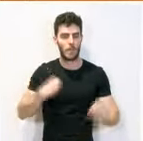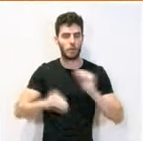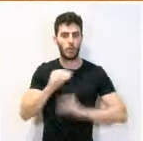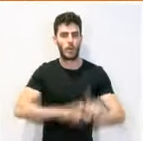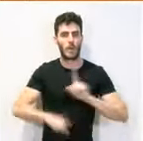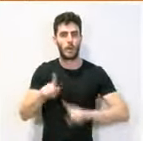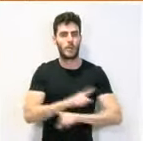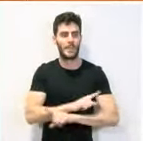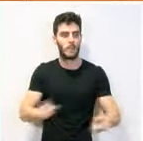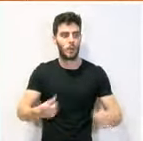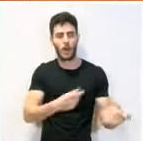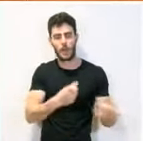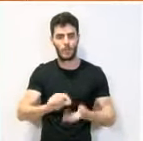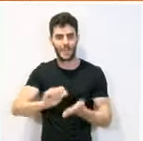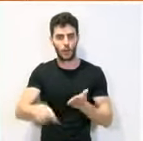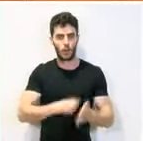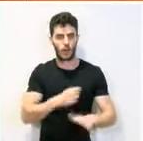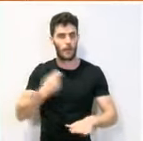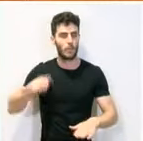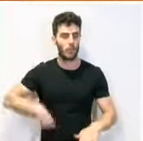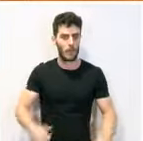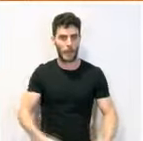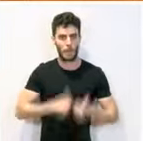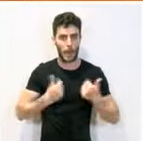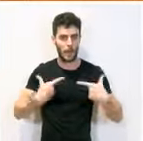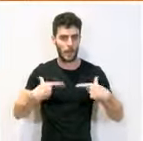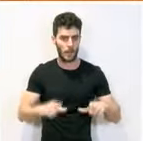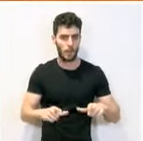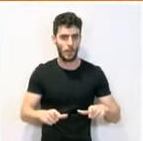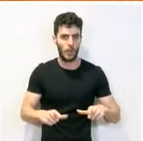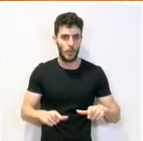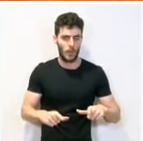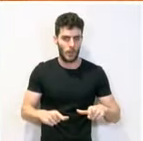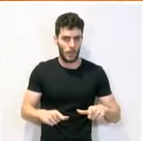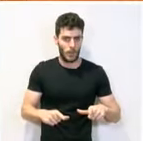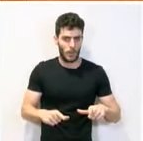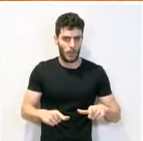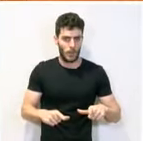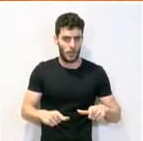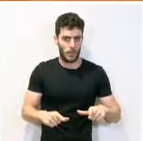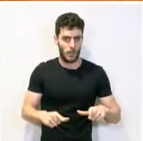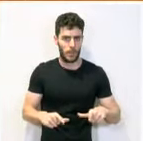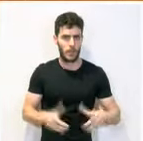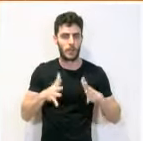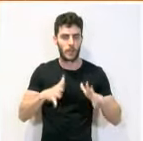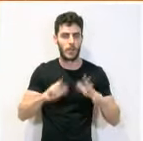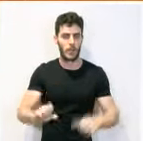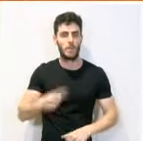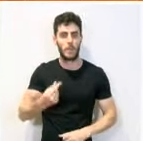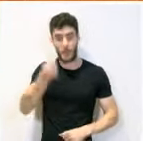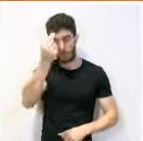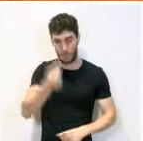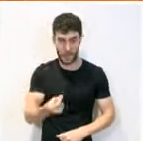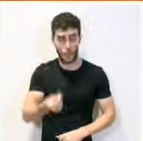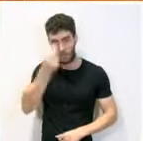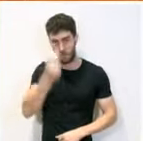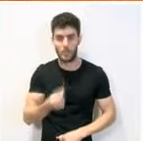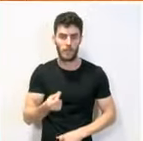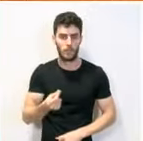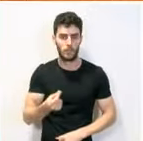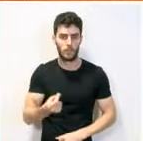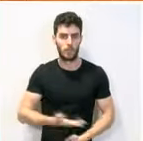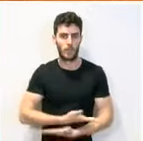Es necesario contratar más profesionales en el ámbito de la atención primaria, al menos de lo que sí que